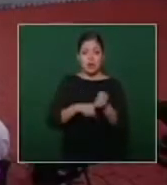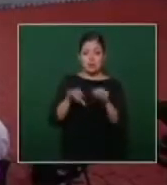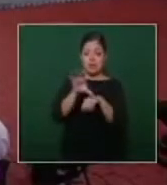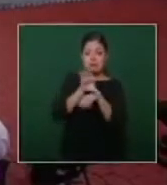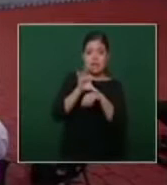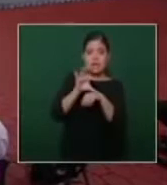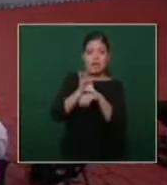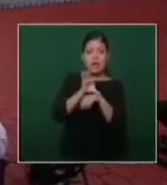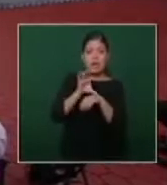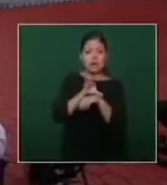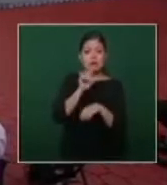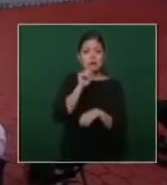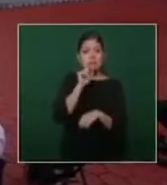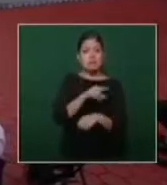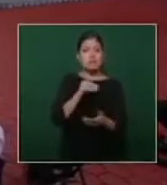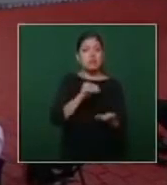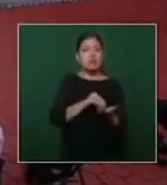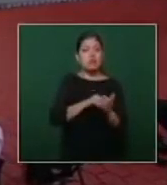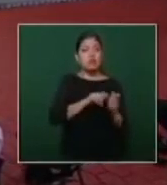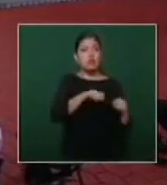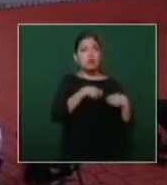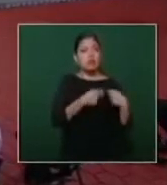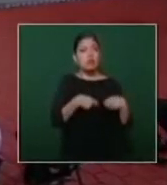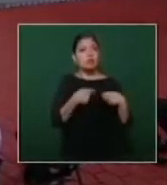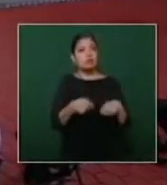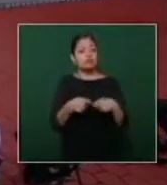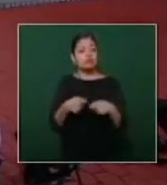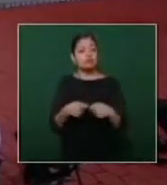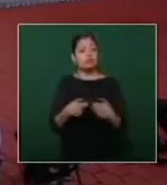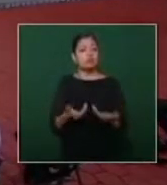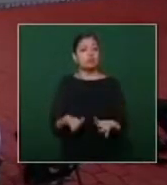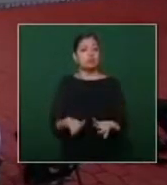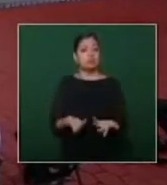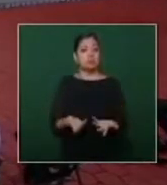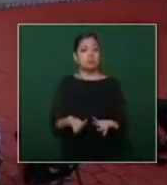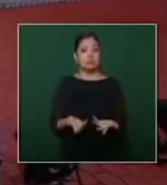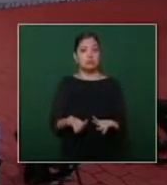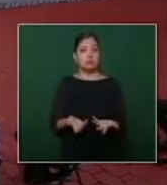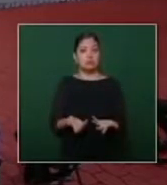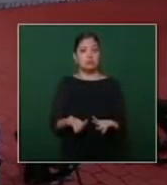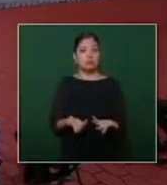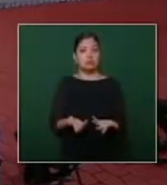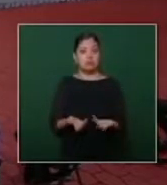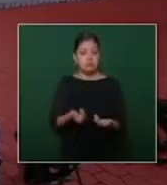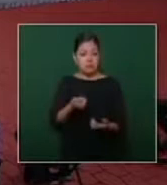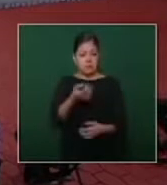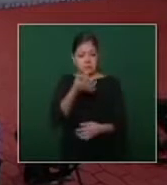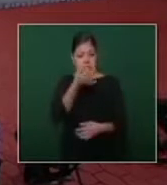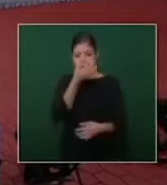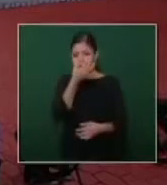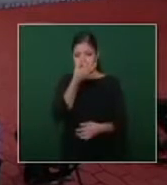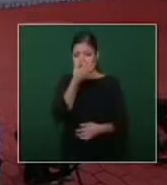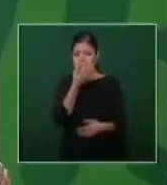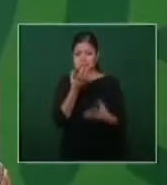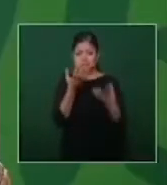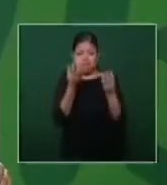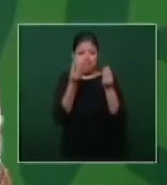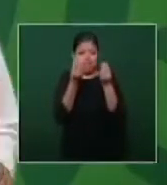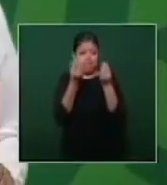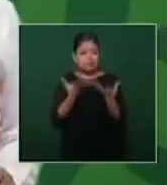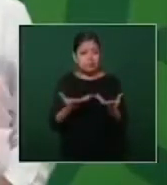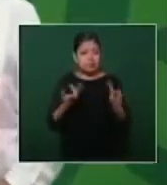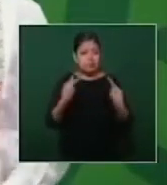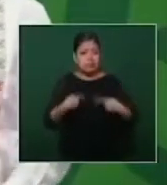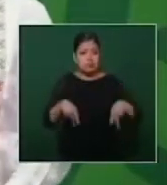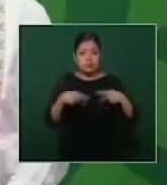y de empresas extranjeras. Hágame usted el bendito favor, y principalmente como lo hacen también los medios tradicionales